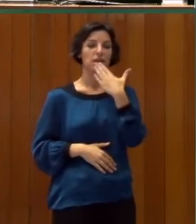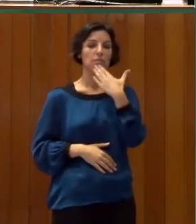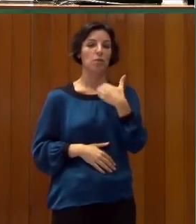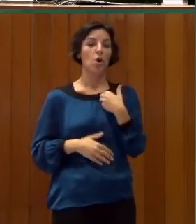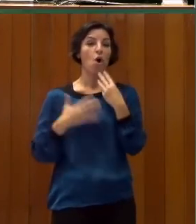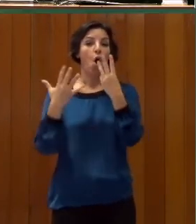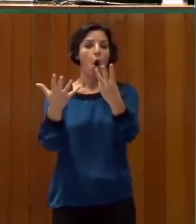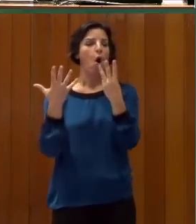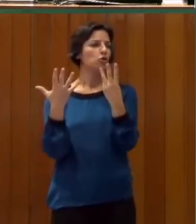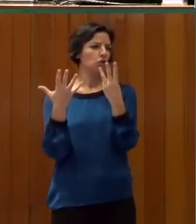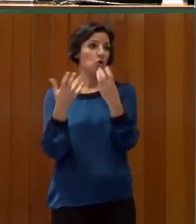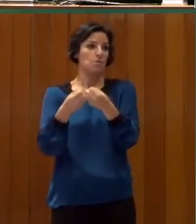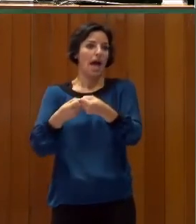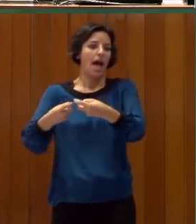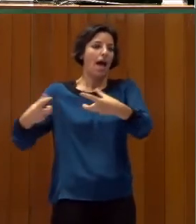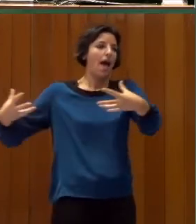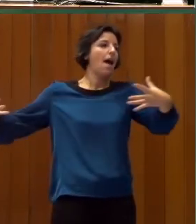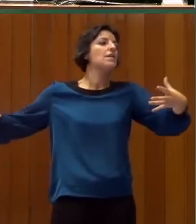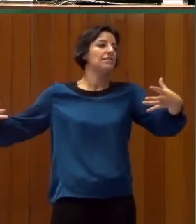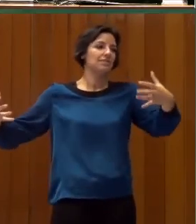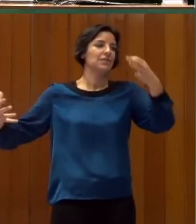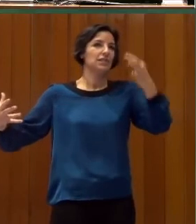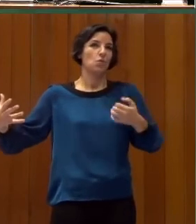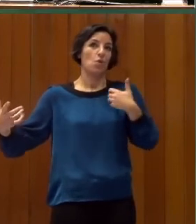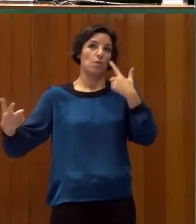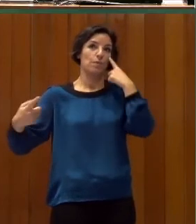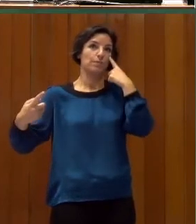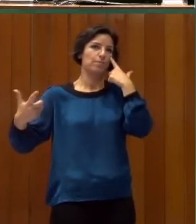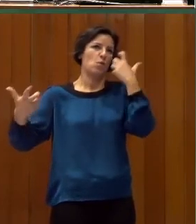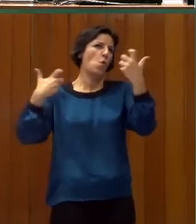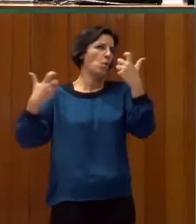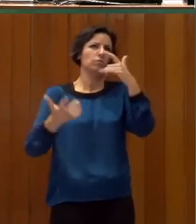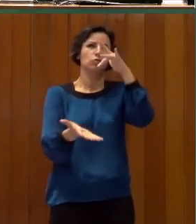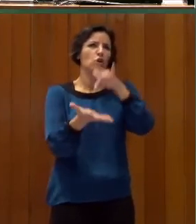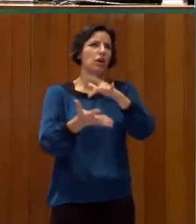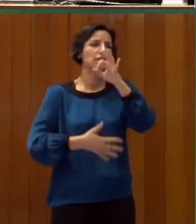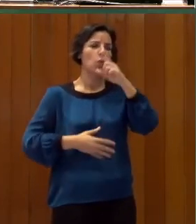mayor número de muestras, esta diferencia, este efecto se daría.